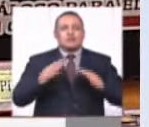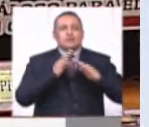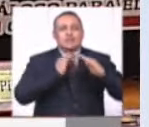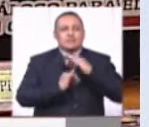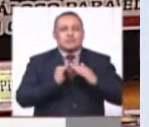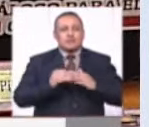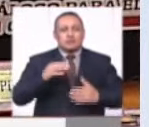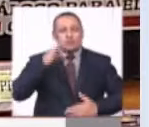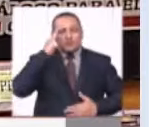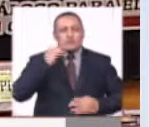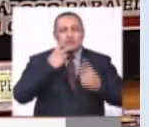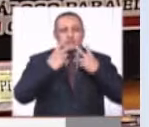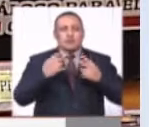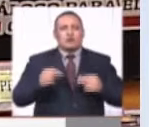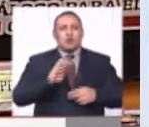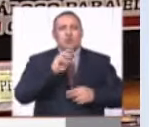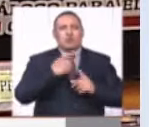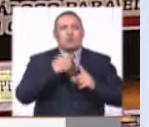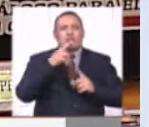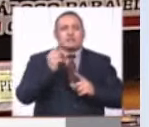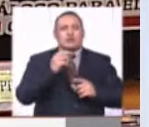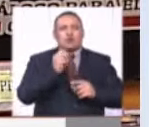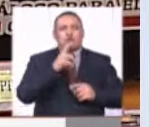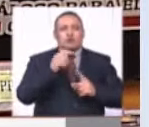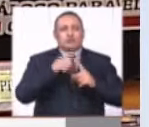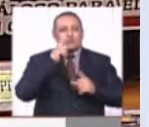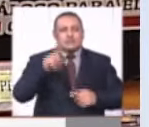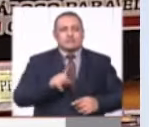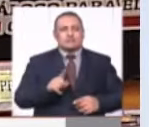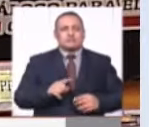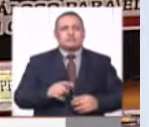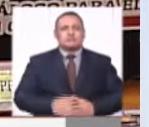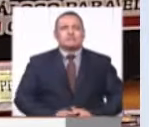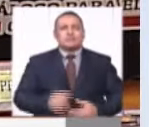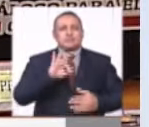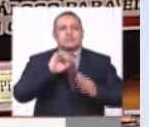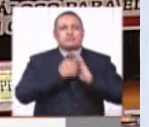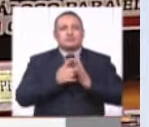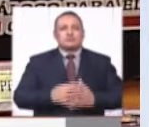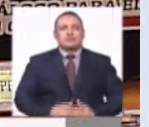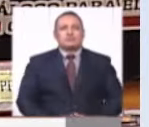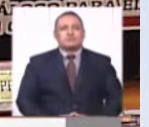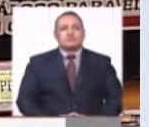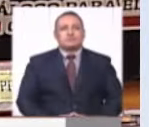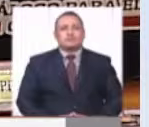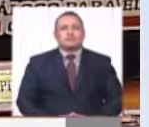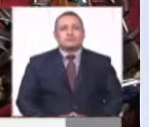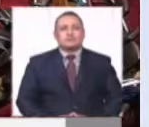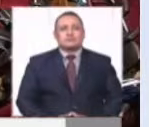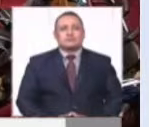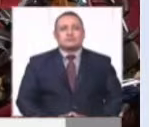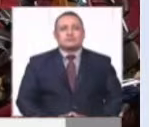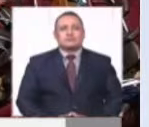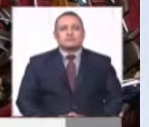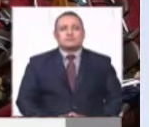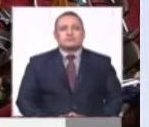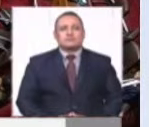Interior, señor Walter Ortiz Acosta. 3 minutos.